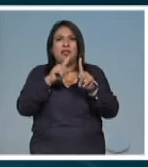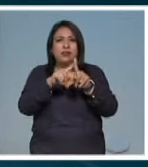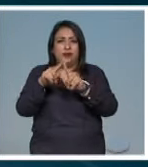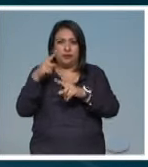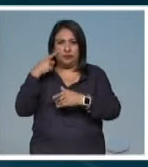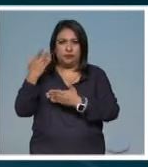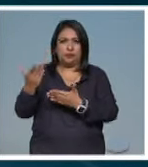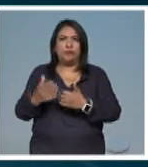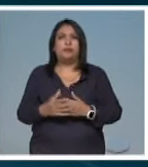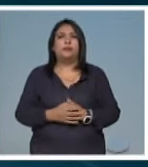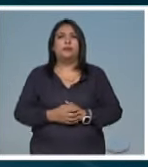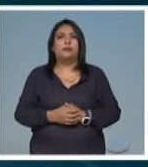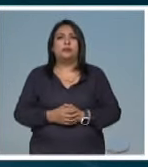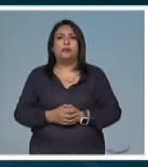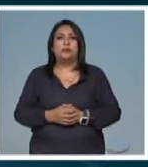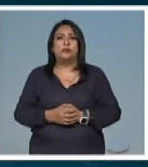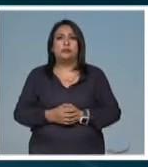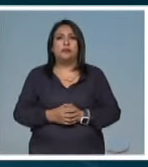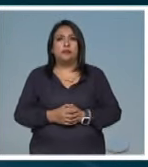diversidad.